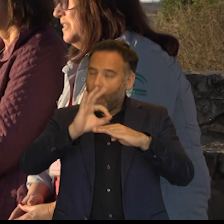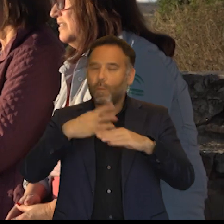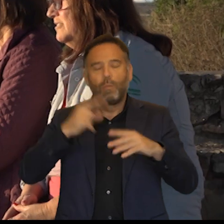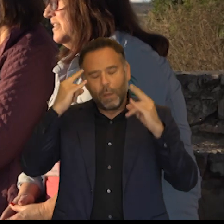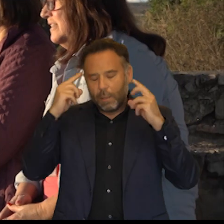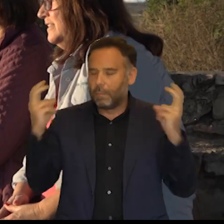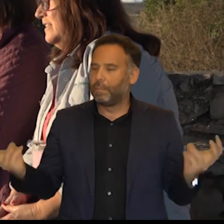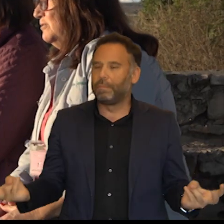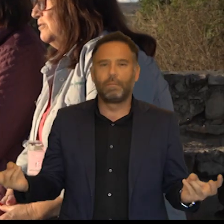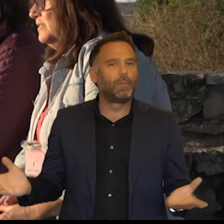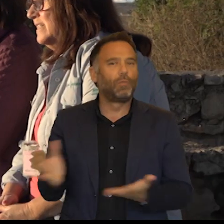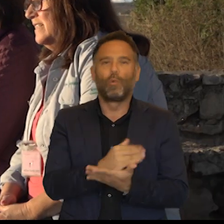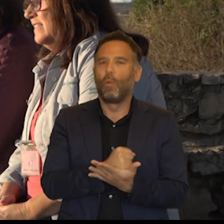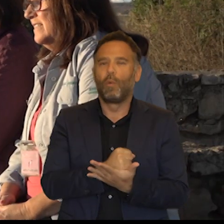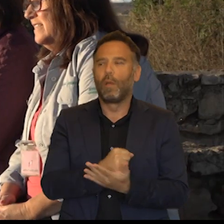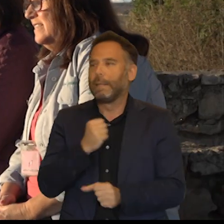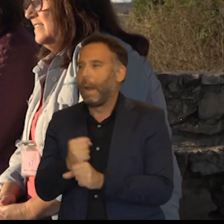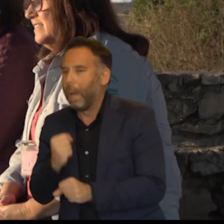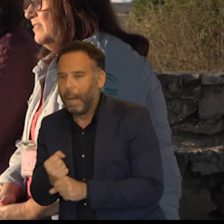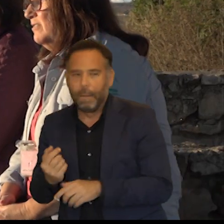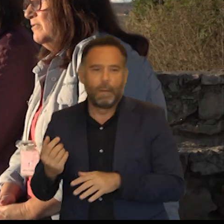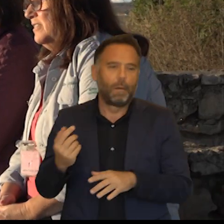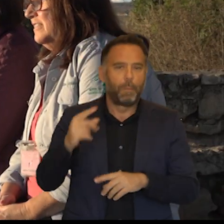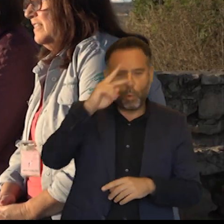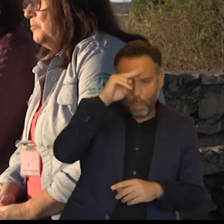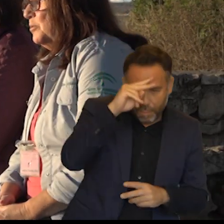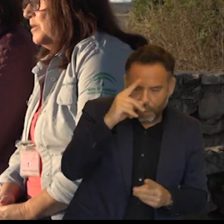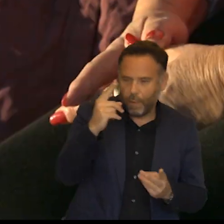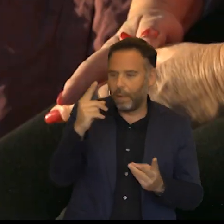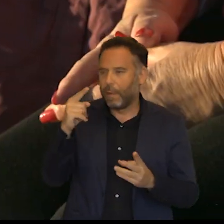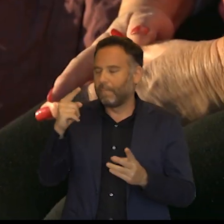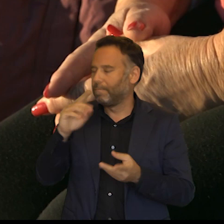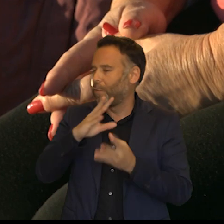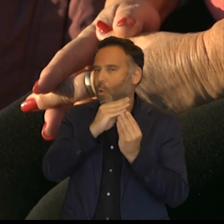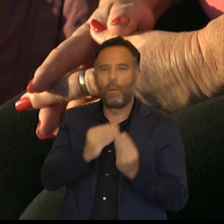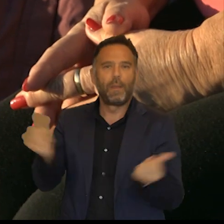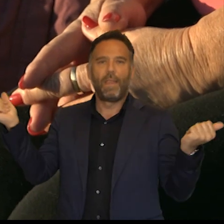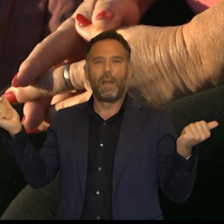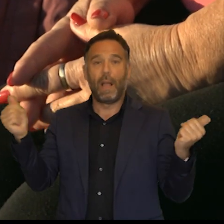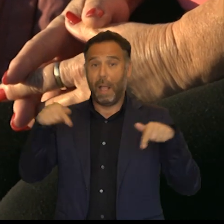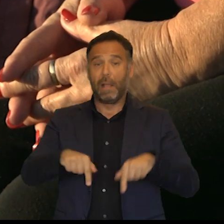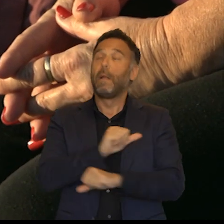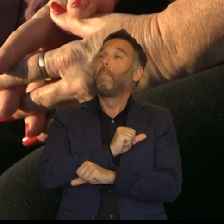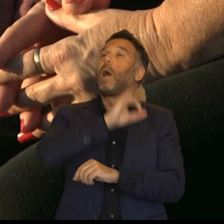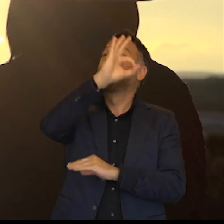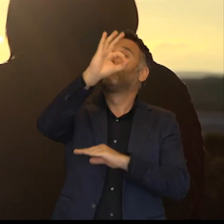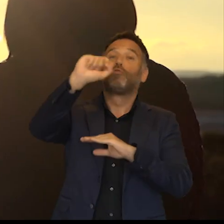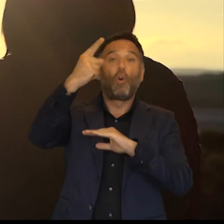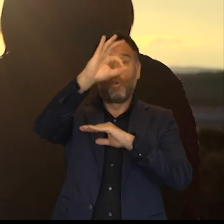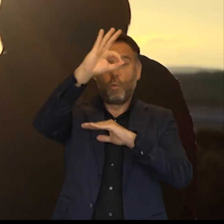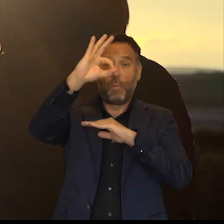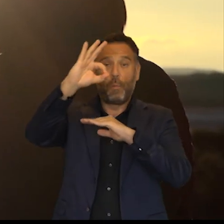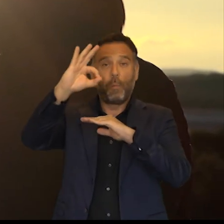se puede desconectar de todo, del trabajo, de las preocupaciones, el estar aquí esperando a la puesta de